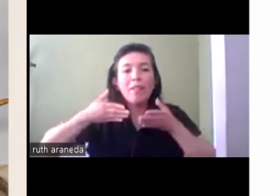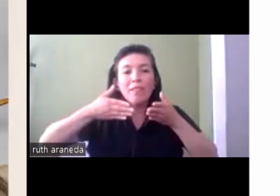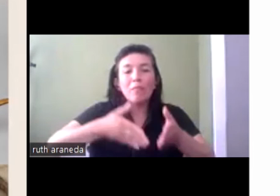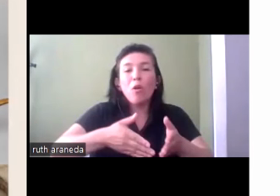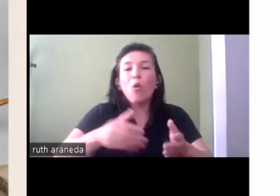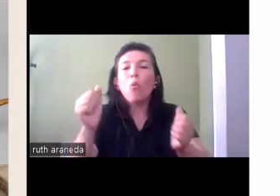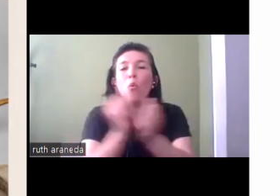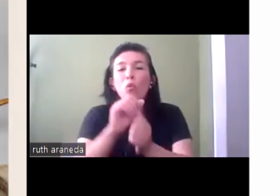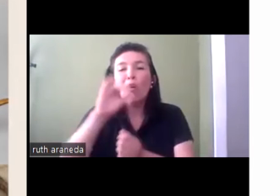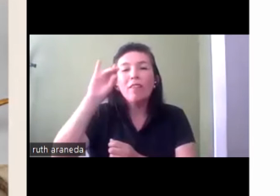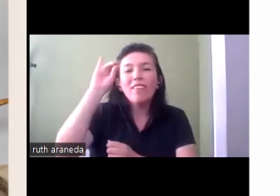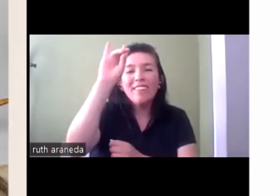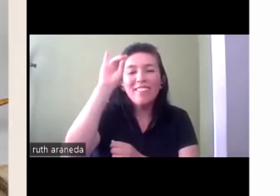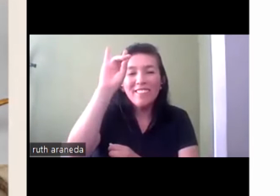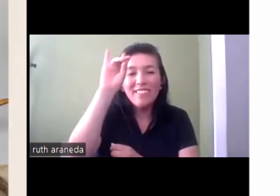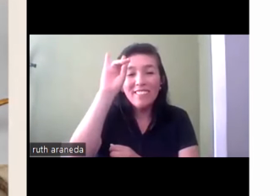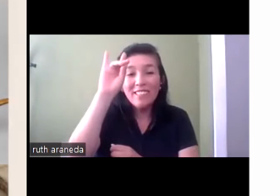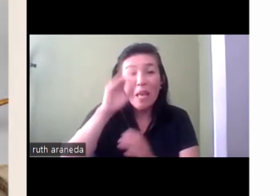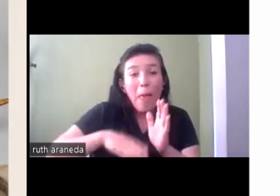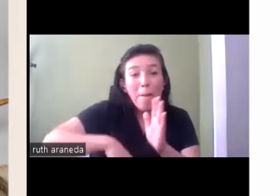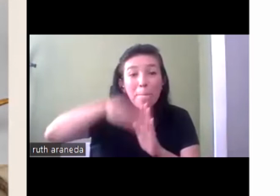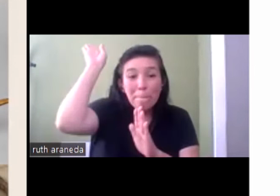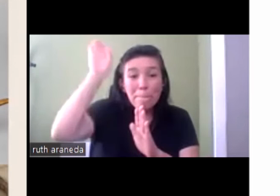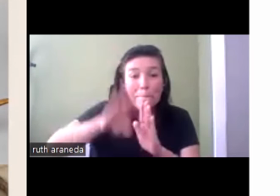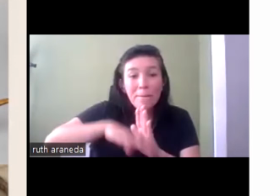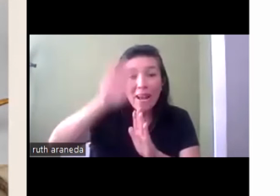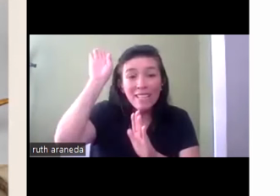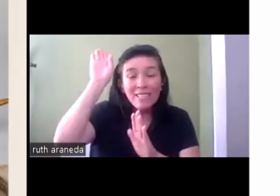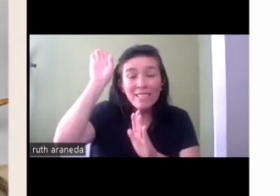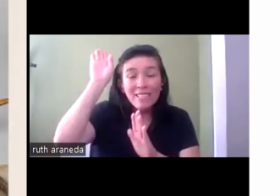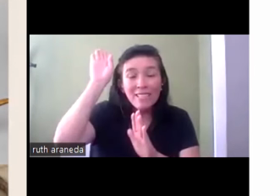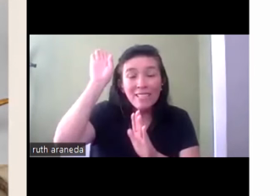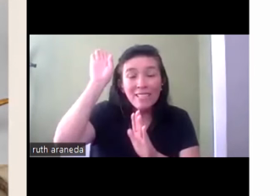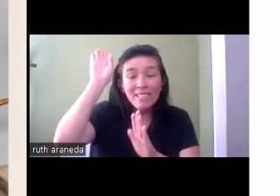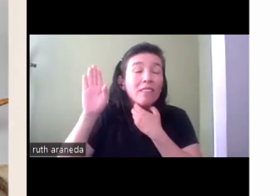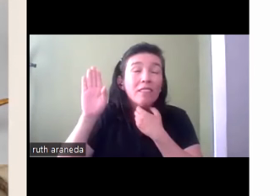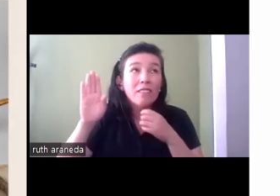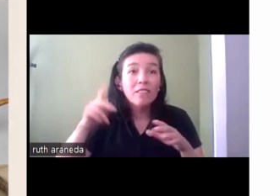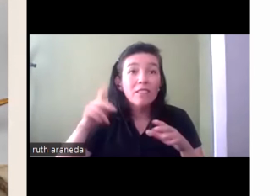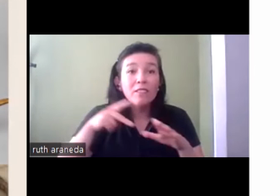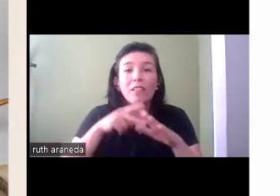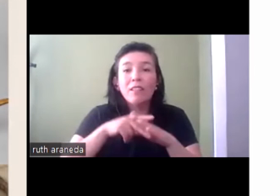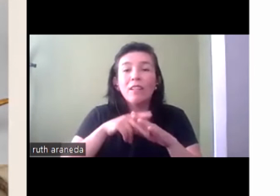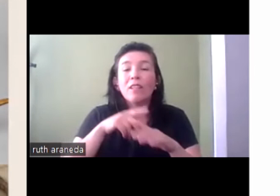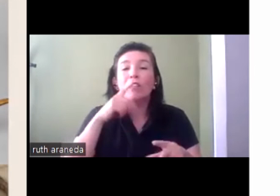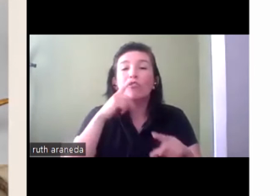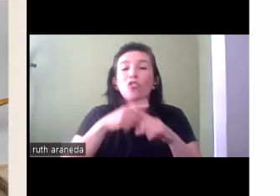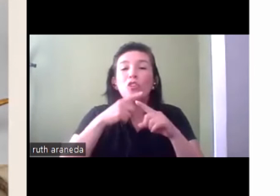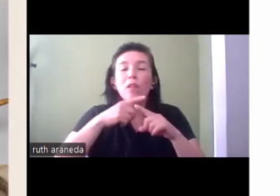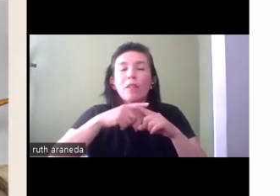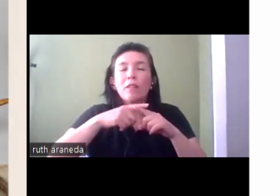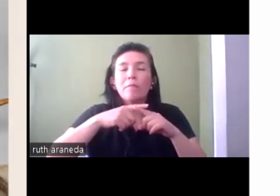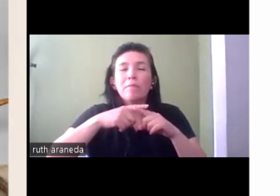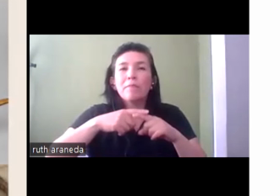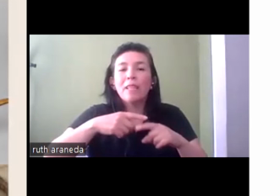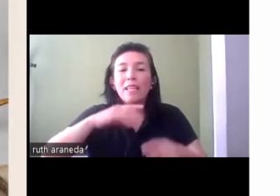camelidos, y lo que más caracteriza a la época, en su fase más clásica, son las llamadas estructuras de piedra, o sea, las llamadas